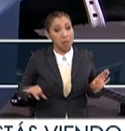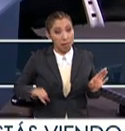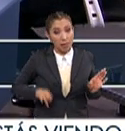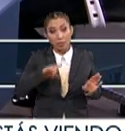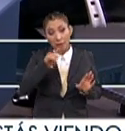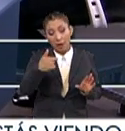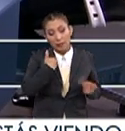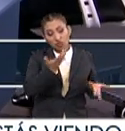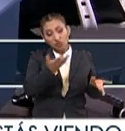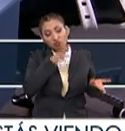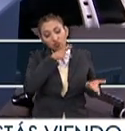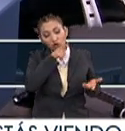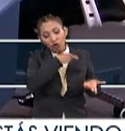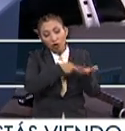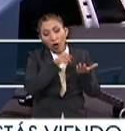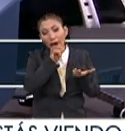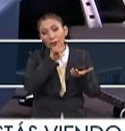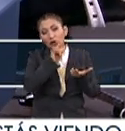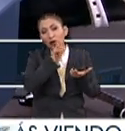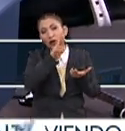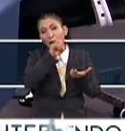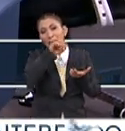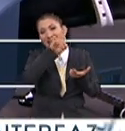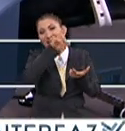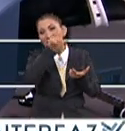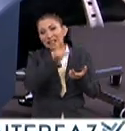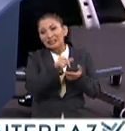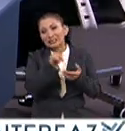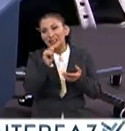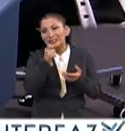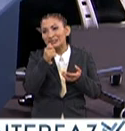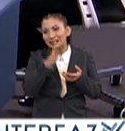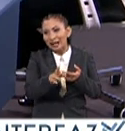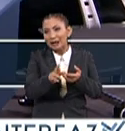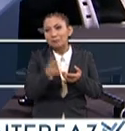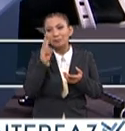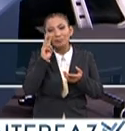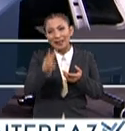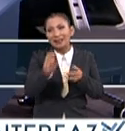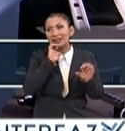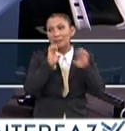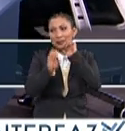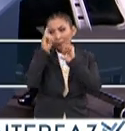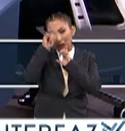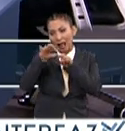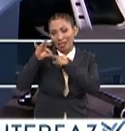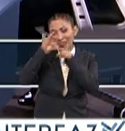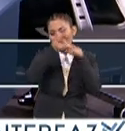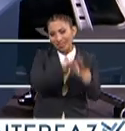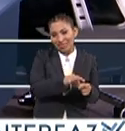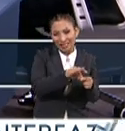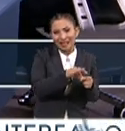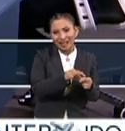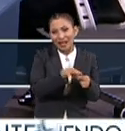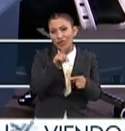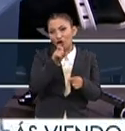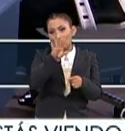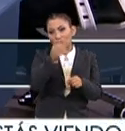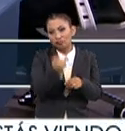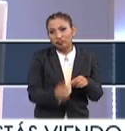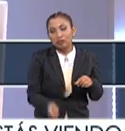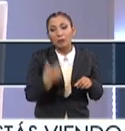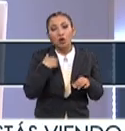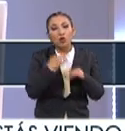que podamos tener pronto al doctor Armando Ramírez, a ver si hablamos con Esther, quien se encuentra aquí viendo esta entrevista, para que también nos mande este doctor muy